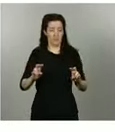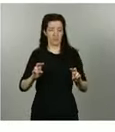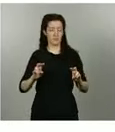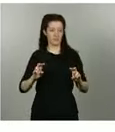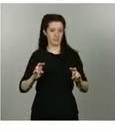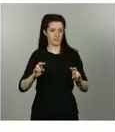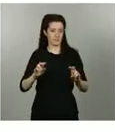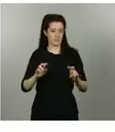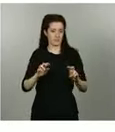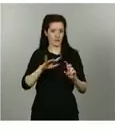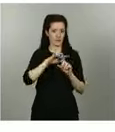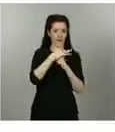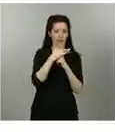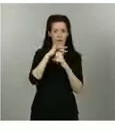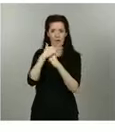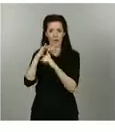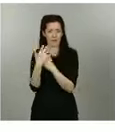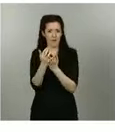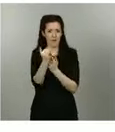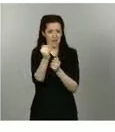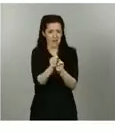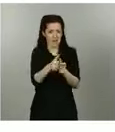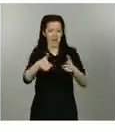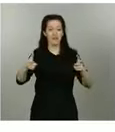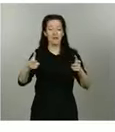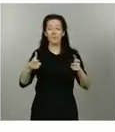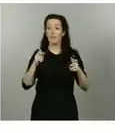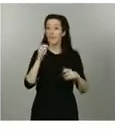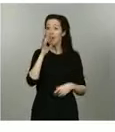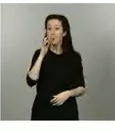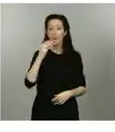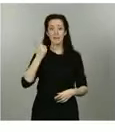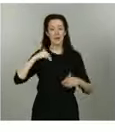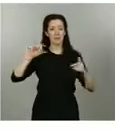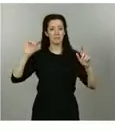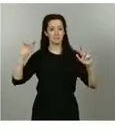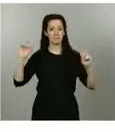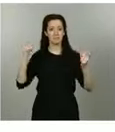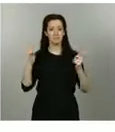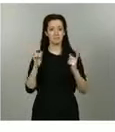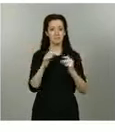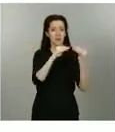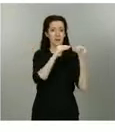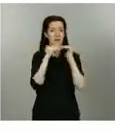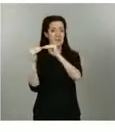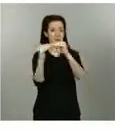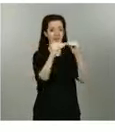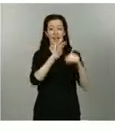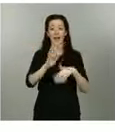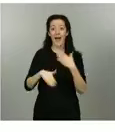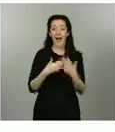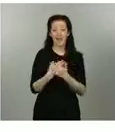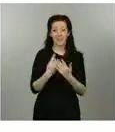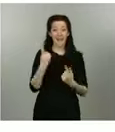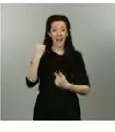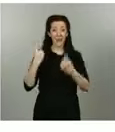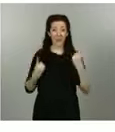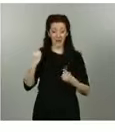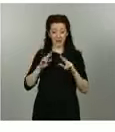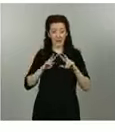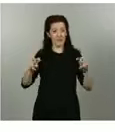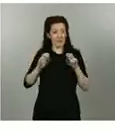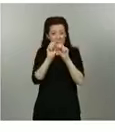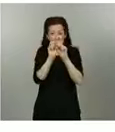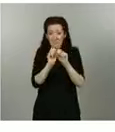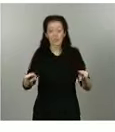se detectaban, están ahora mismo prácticamente igual que todas las demás y algunas de ellas incluso por debajo, lo que implica que han hecho un